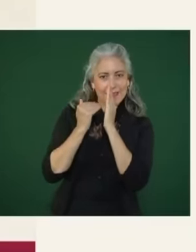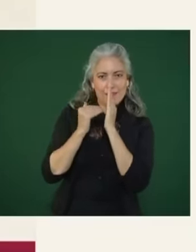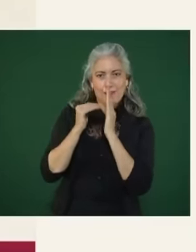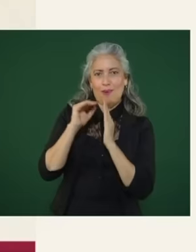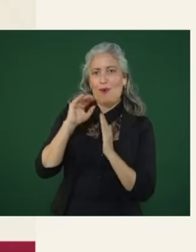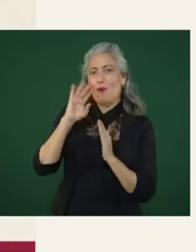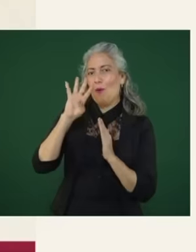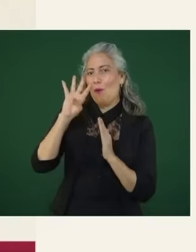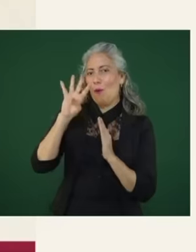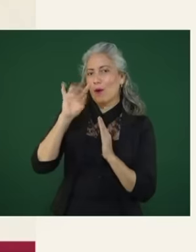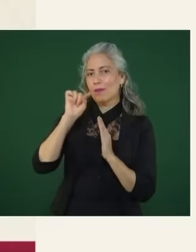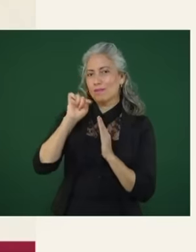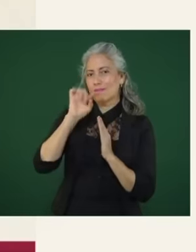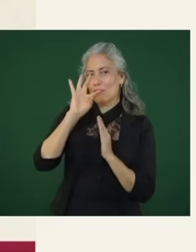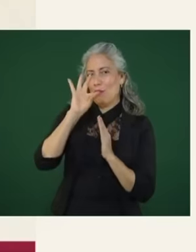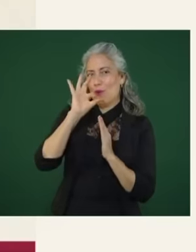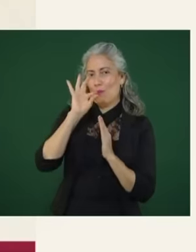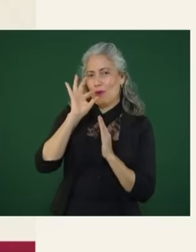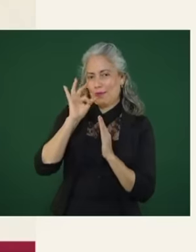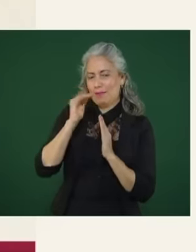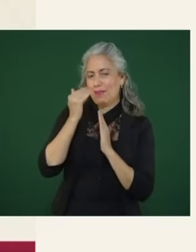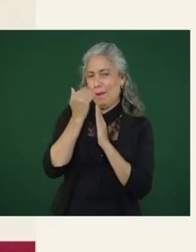Este es de hoy.